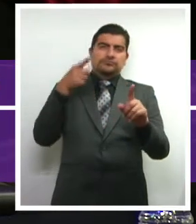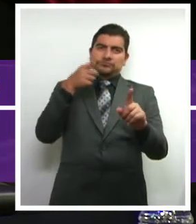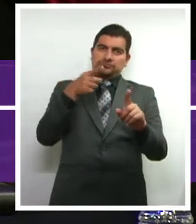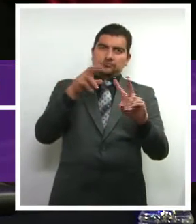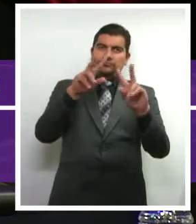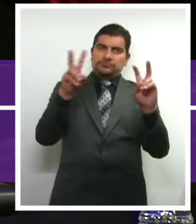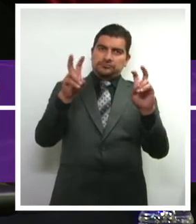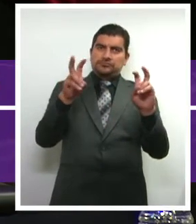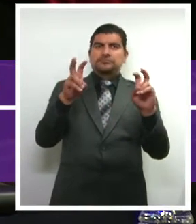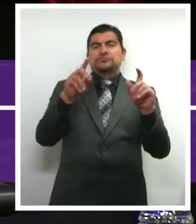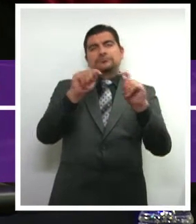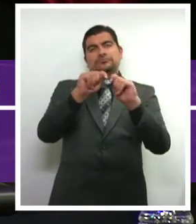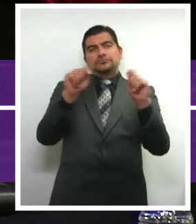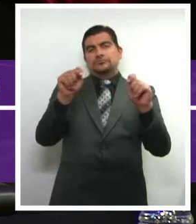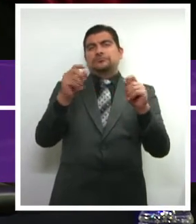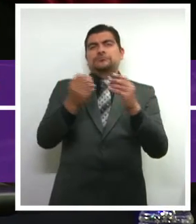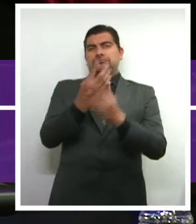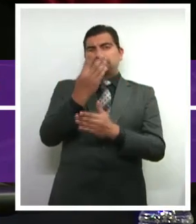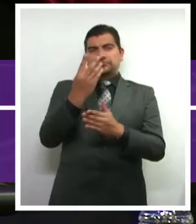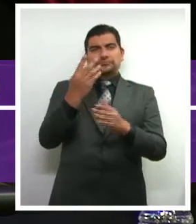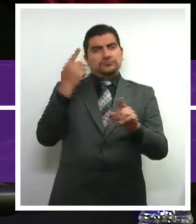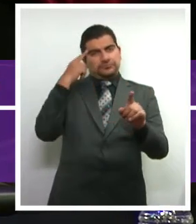un título nuevo en